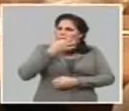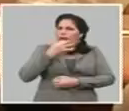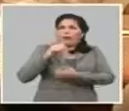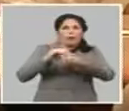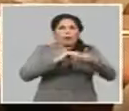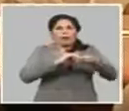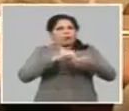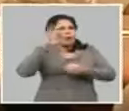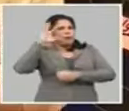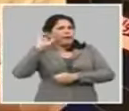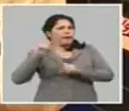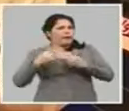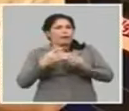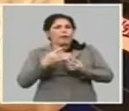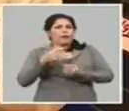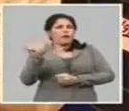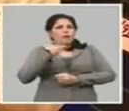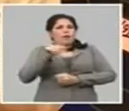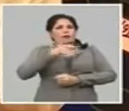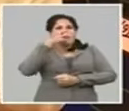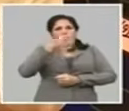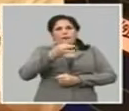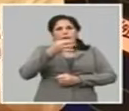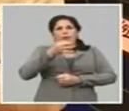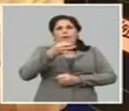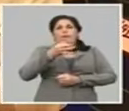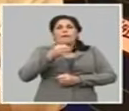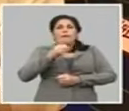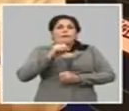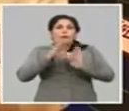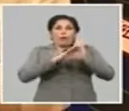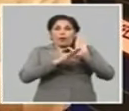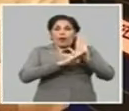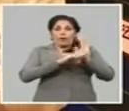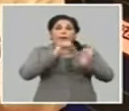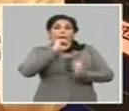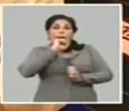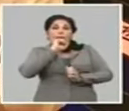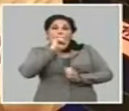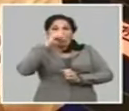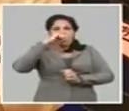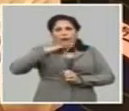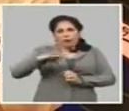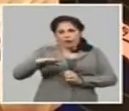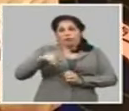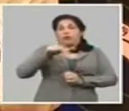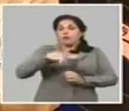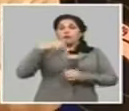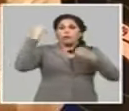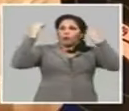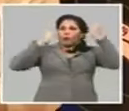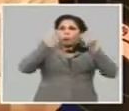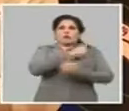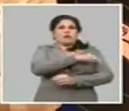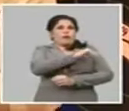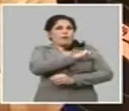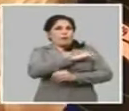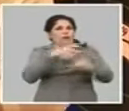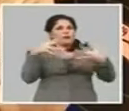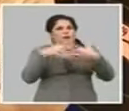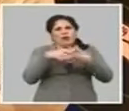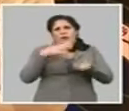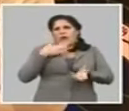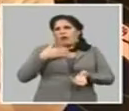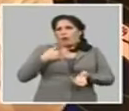van a entender porque ha sabido también que el tema prueba materno-infantil salió dentro de una preocupación en la población vinculada que como